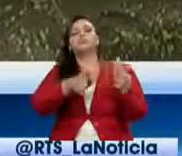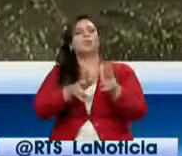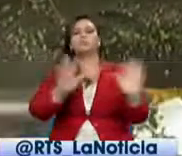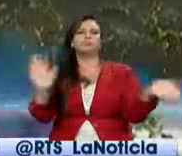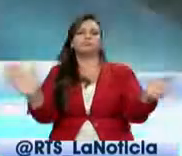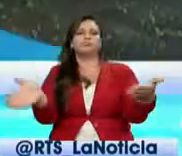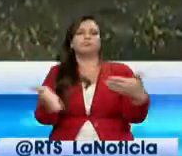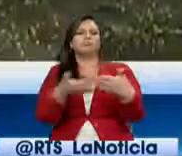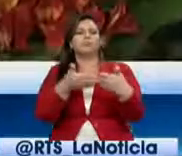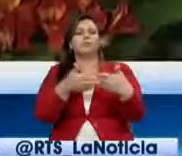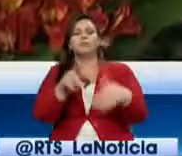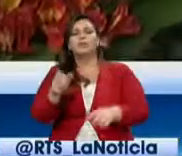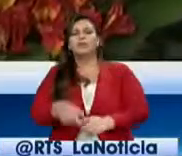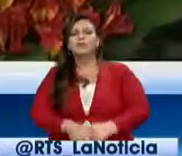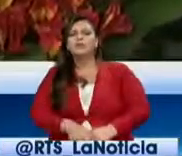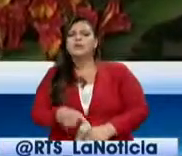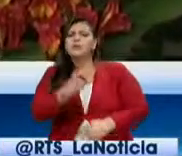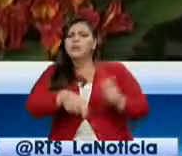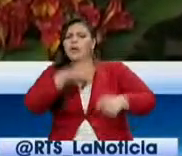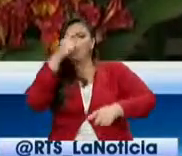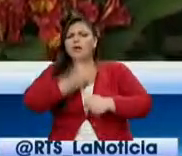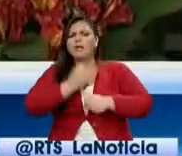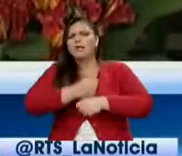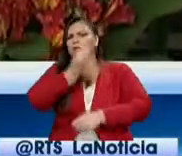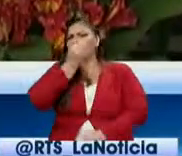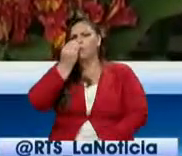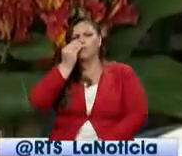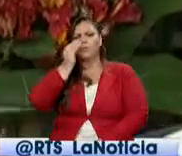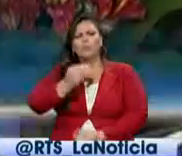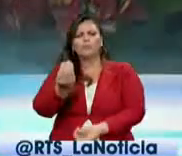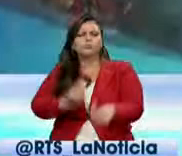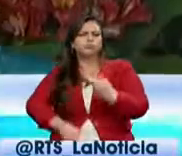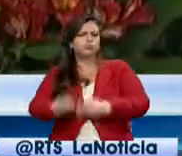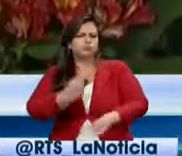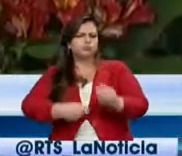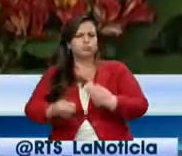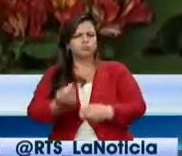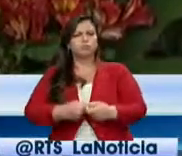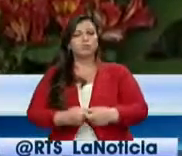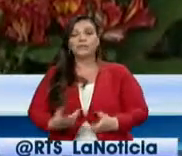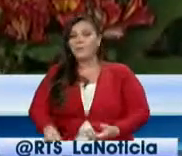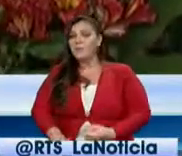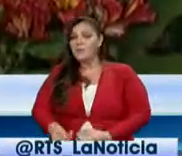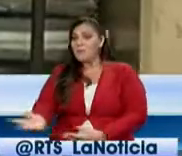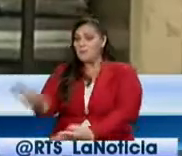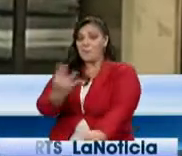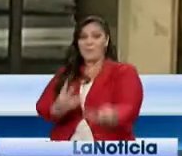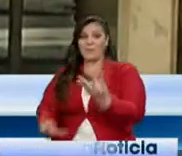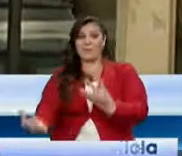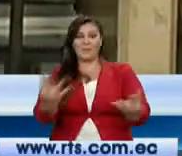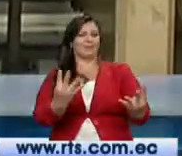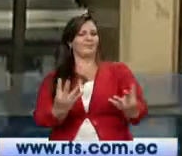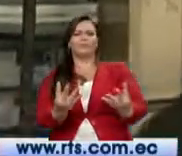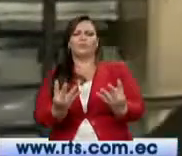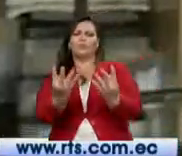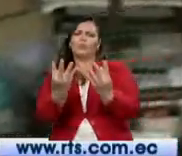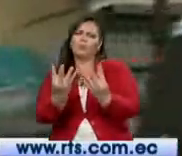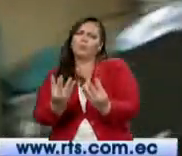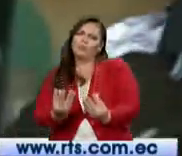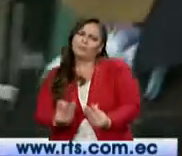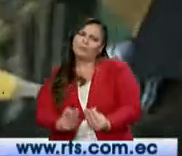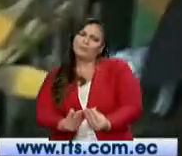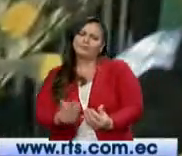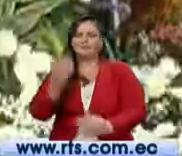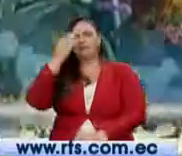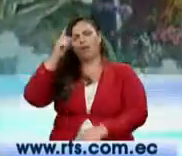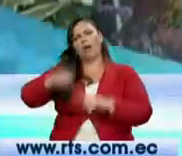poca clientela. Le digo que está un poquito, digámoslo así, flojo. Más que todo porque la gente sale de aquí de viaje,